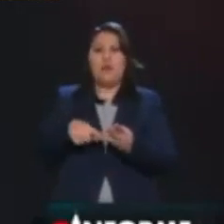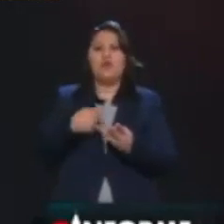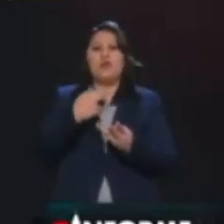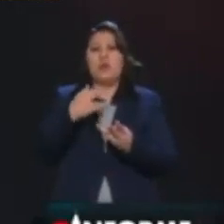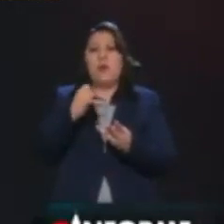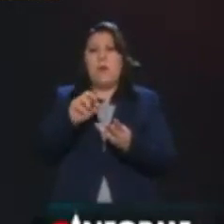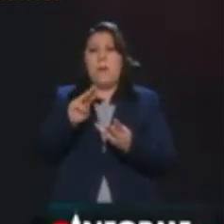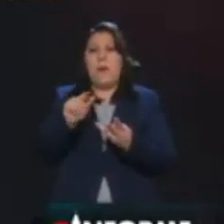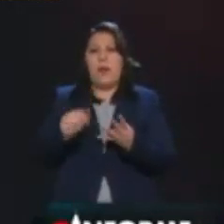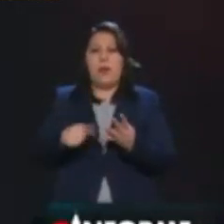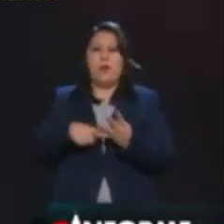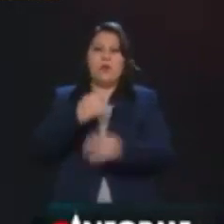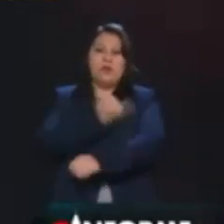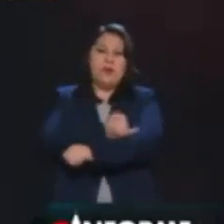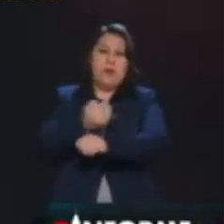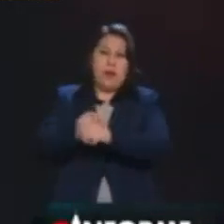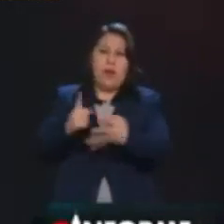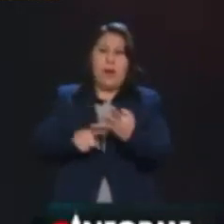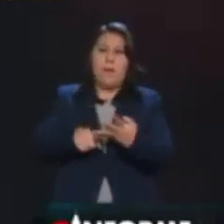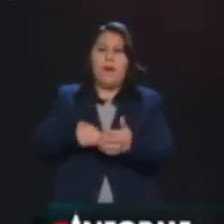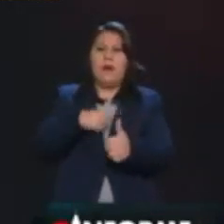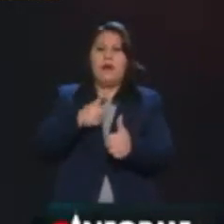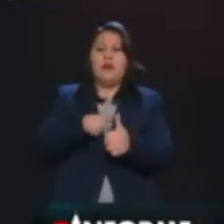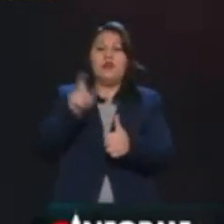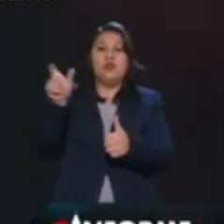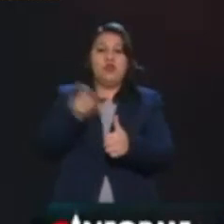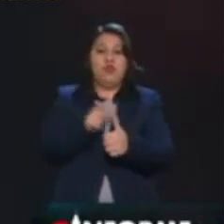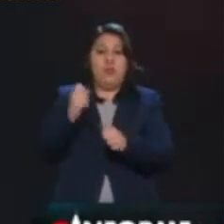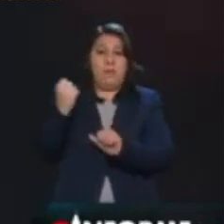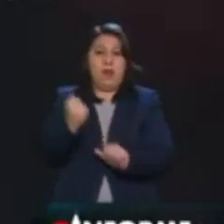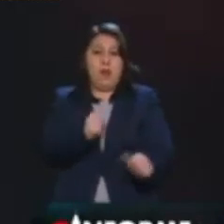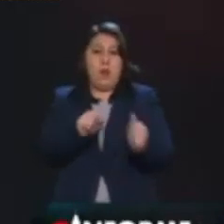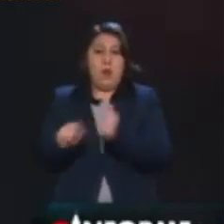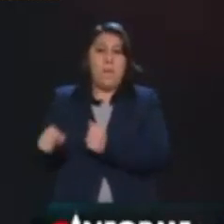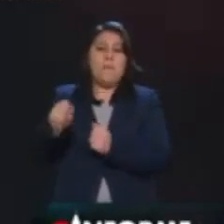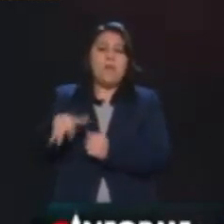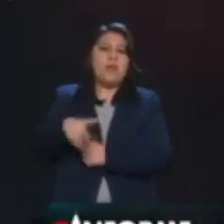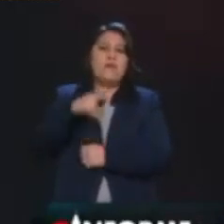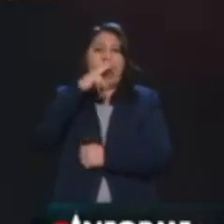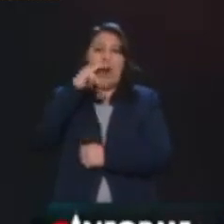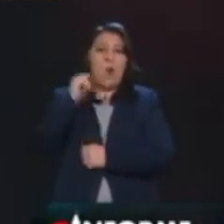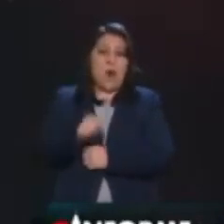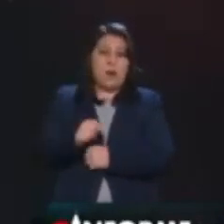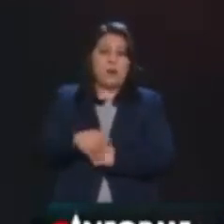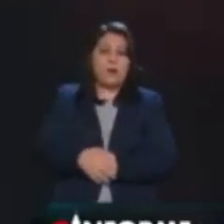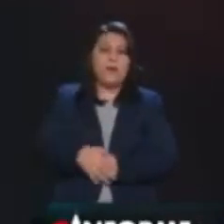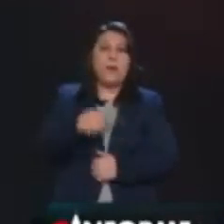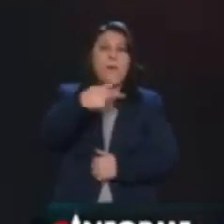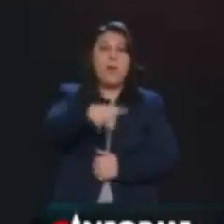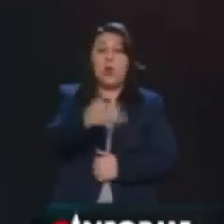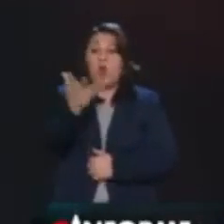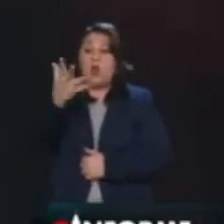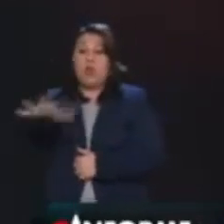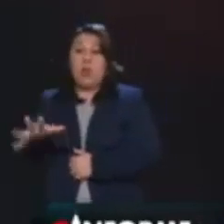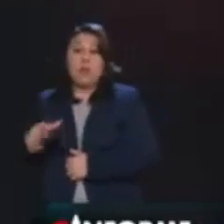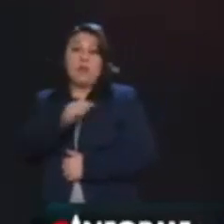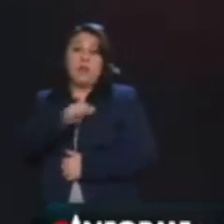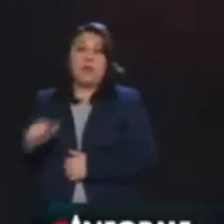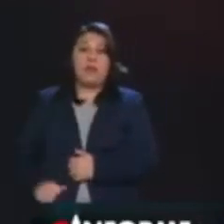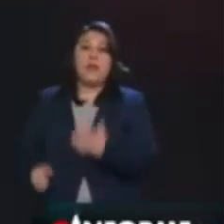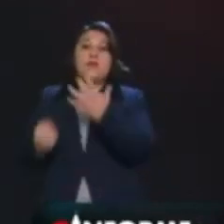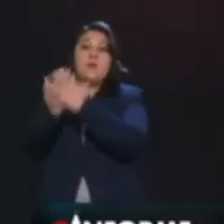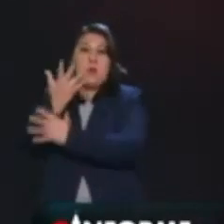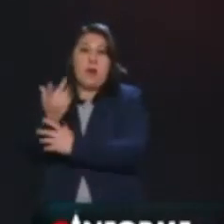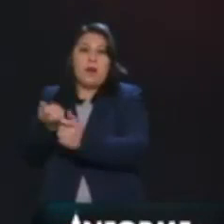Iztacalco, Iztapalapa, Xochimilco y Benito Juárez. Las 10 restantes tendrán un nuevo titular: Cuauhtémoc,